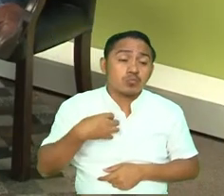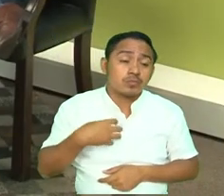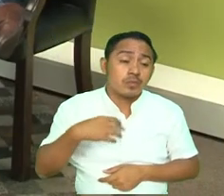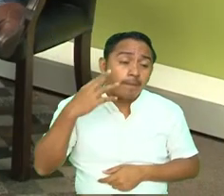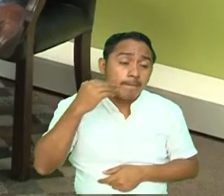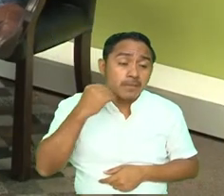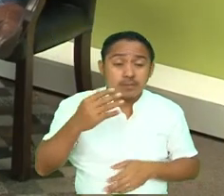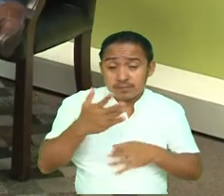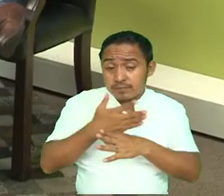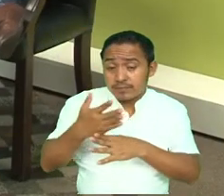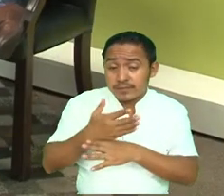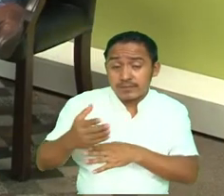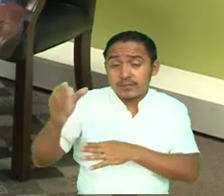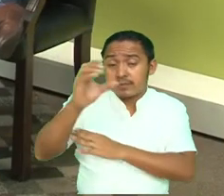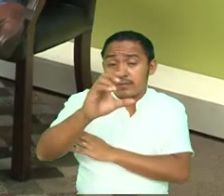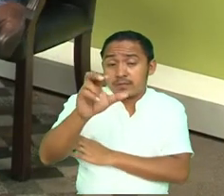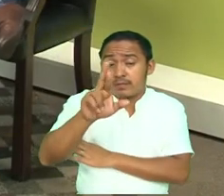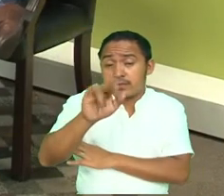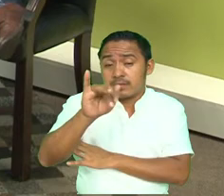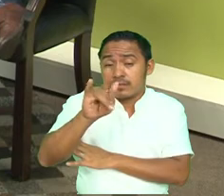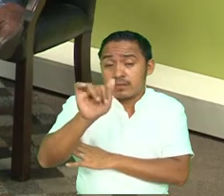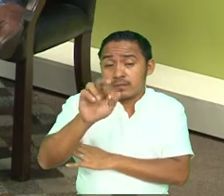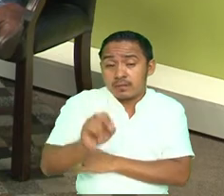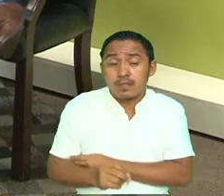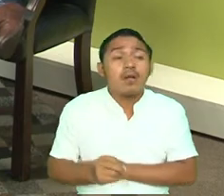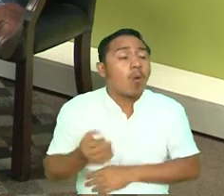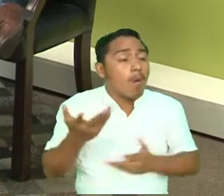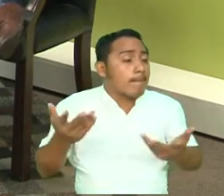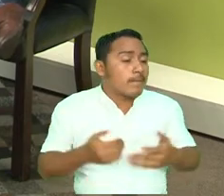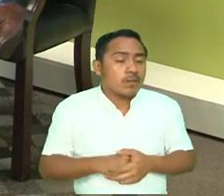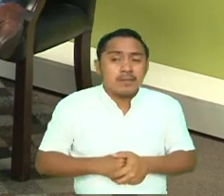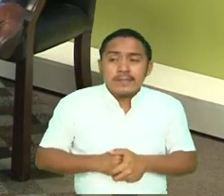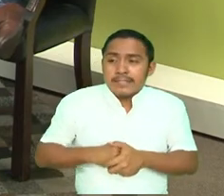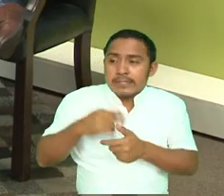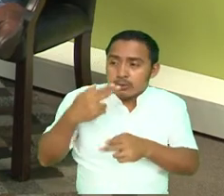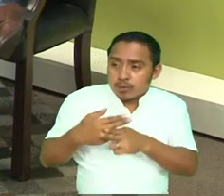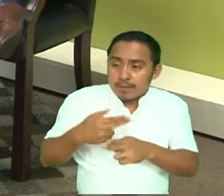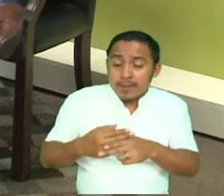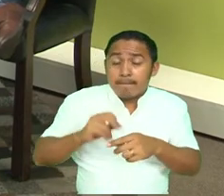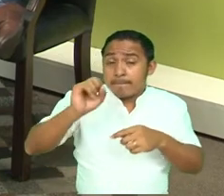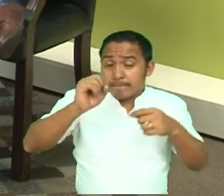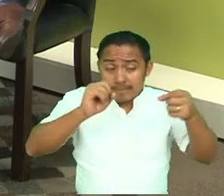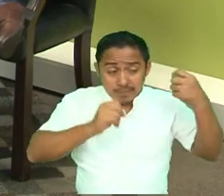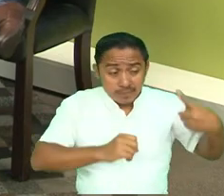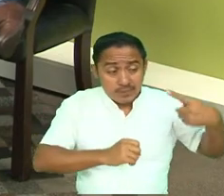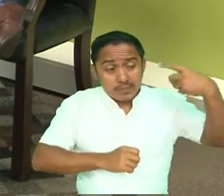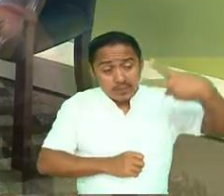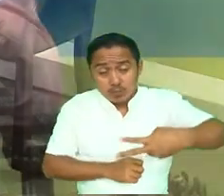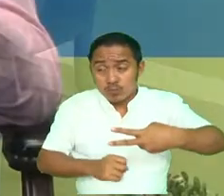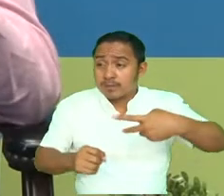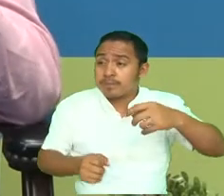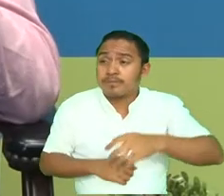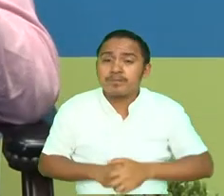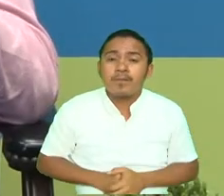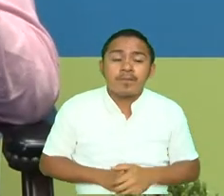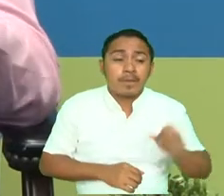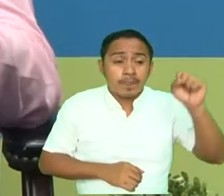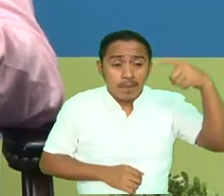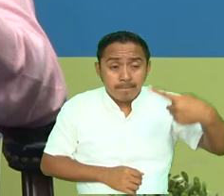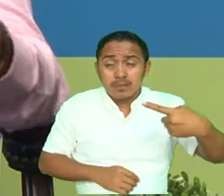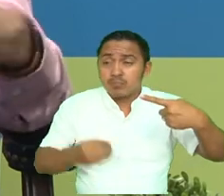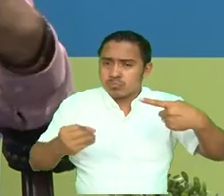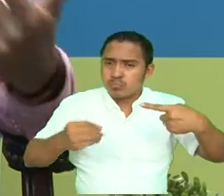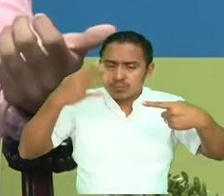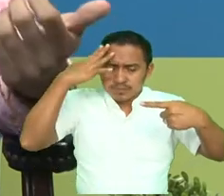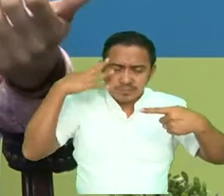ciertos criterios para diagnosticar lo que es una hiperhidrosis. Uh-huh. Primero tenemos la primaria y la secundaria. La primaria, que es la sudoración excesiva sin